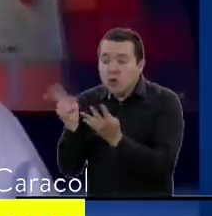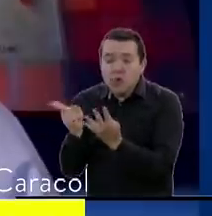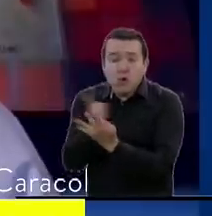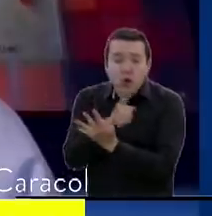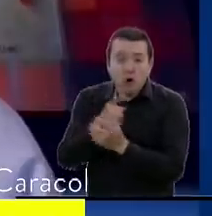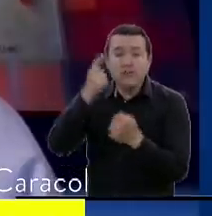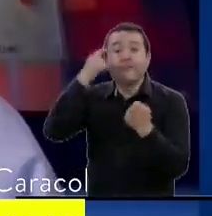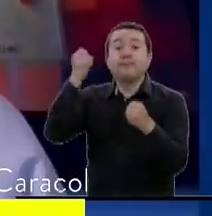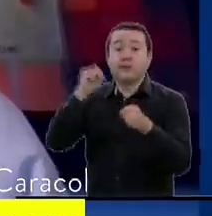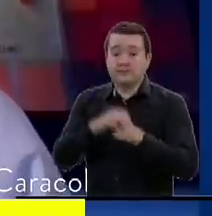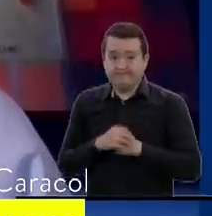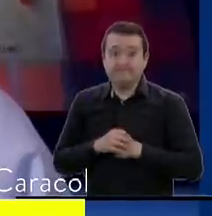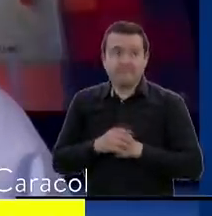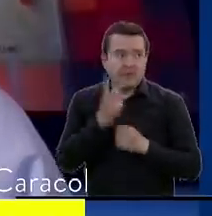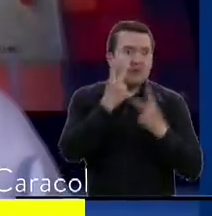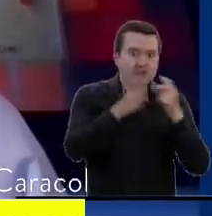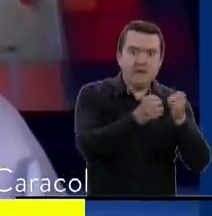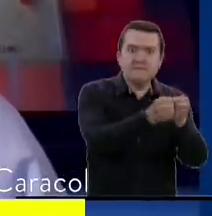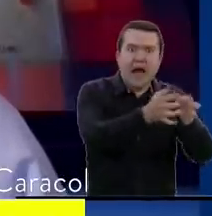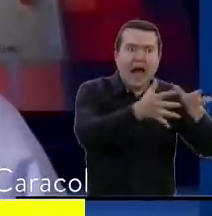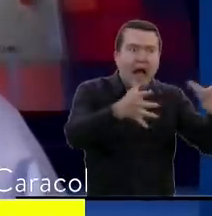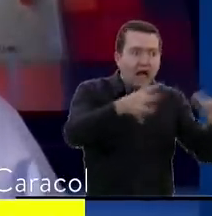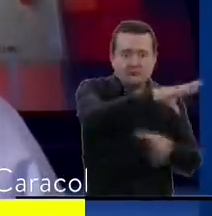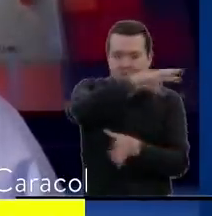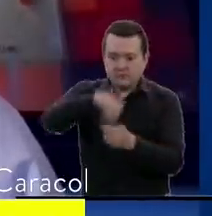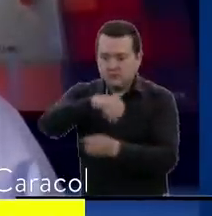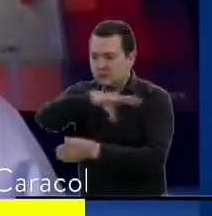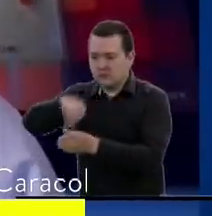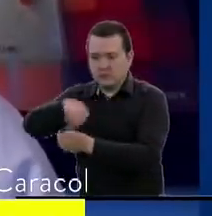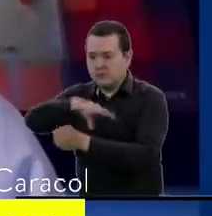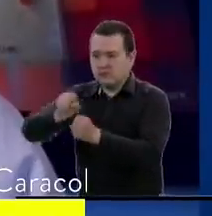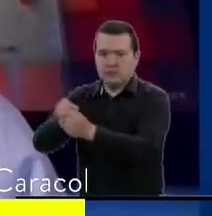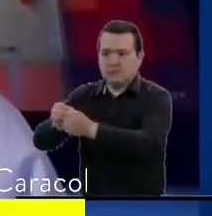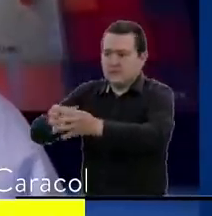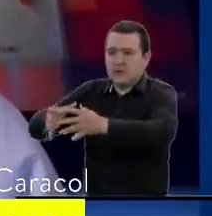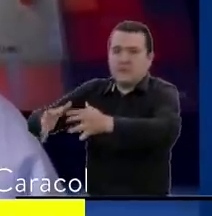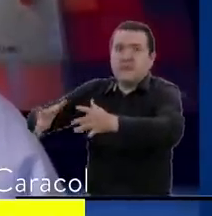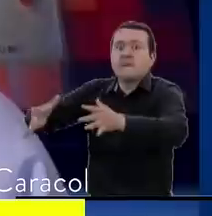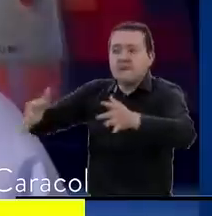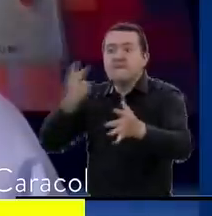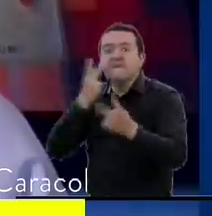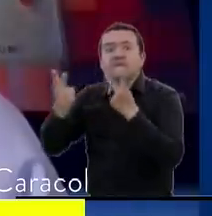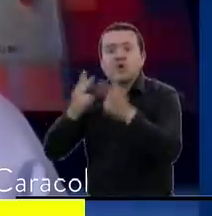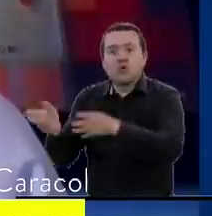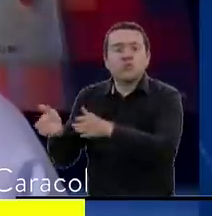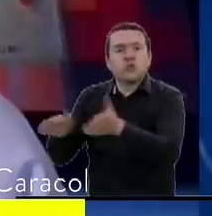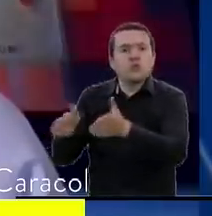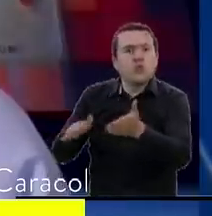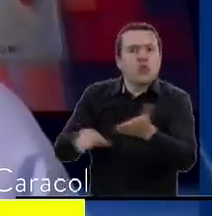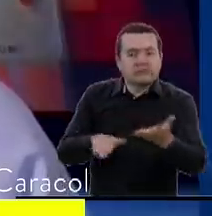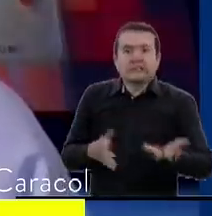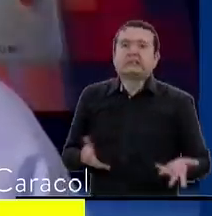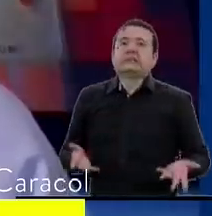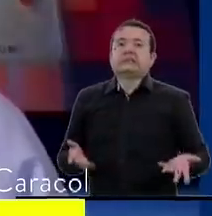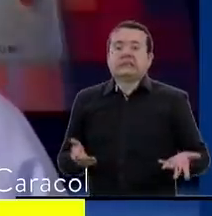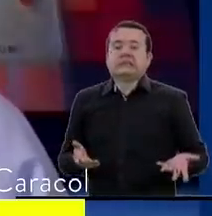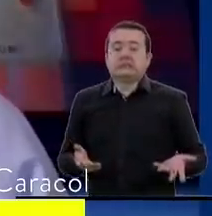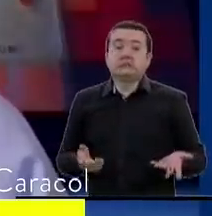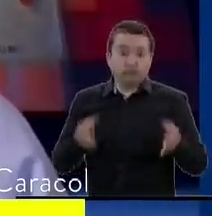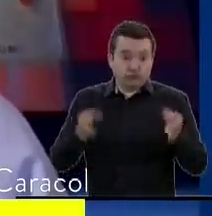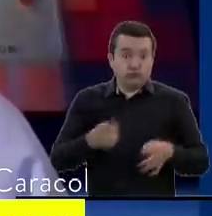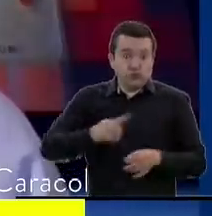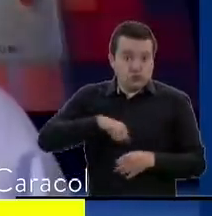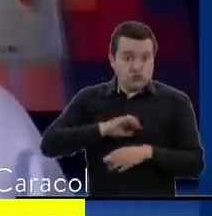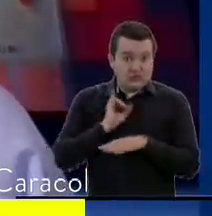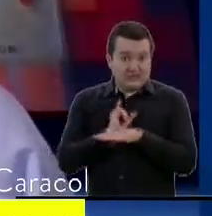contagios, ha aumentado las cifras y las tasas de mortalidad. Existen instituciones hoy en día como la nuestra